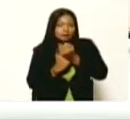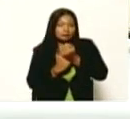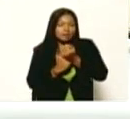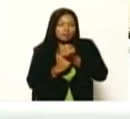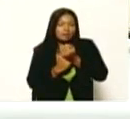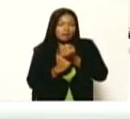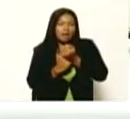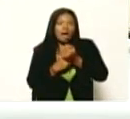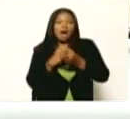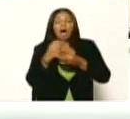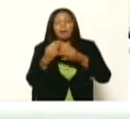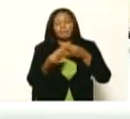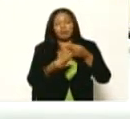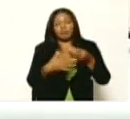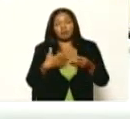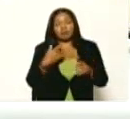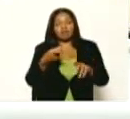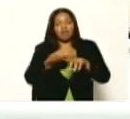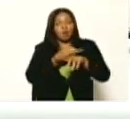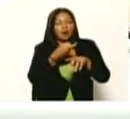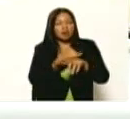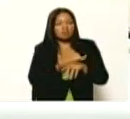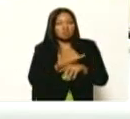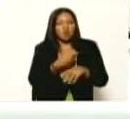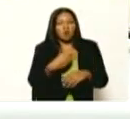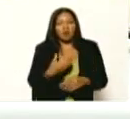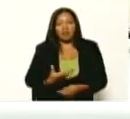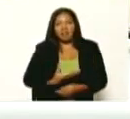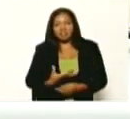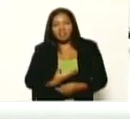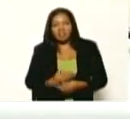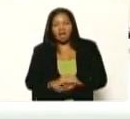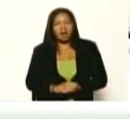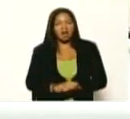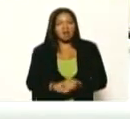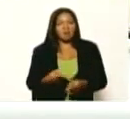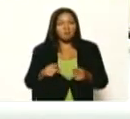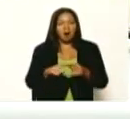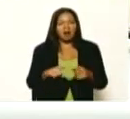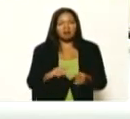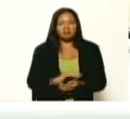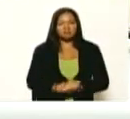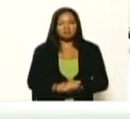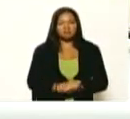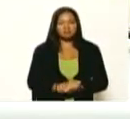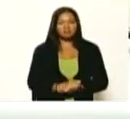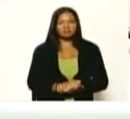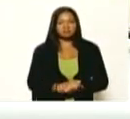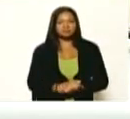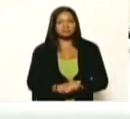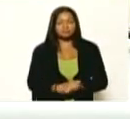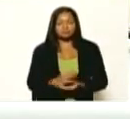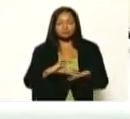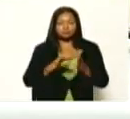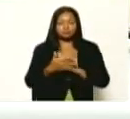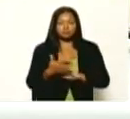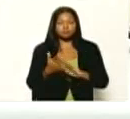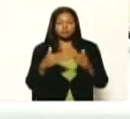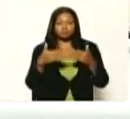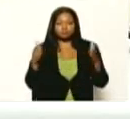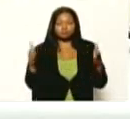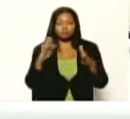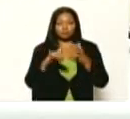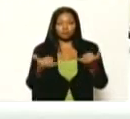a algún cargo de gobernación, alcaldía, consejo legislativo o consejo municipal. Sí. Quiere decir que las compuertas